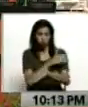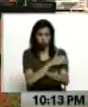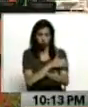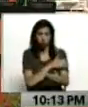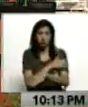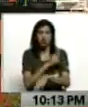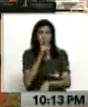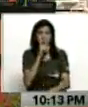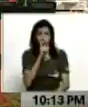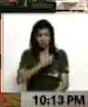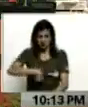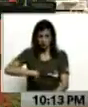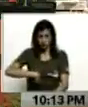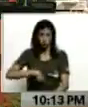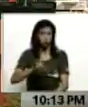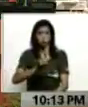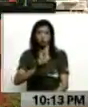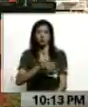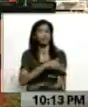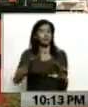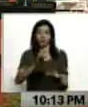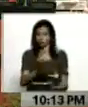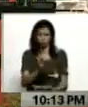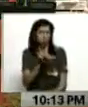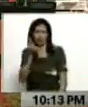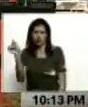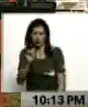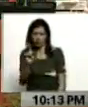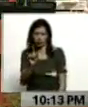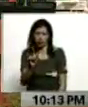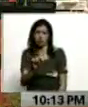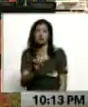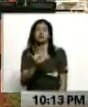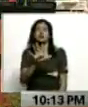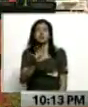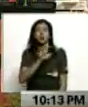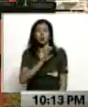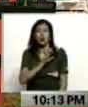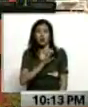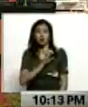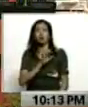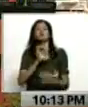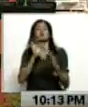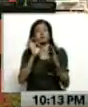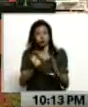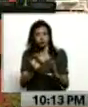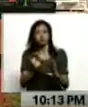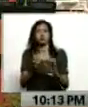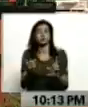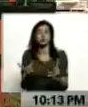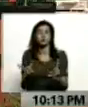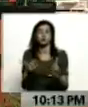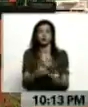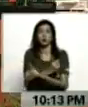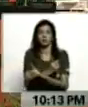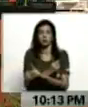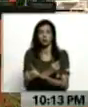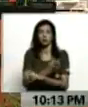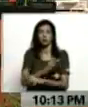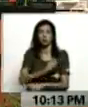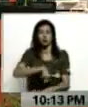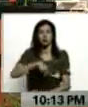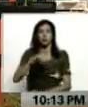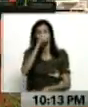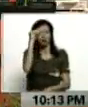a ir que iba a llegar el 5 de de enero y el presidente de la asamblea iba a ser Julio bor me equivoqué